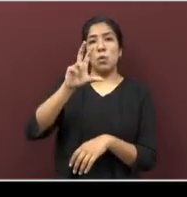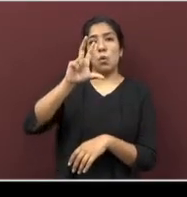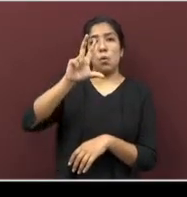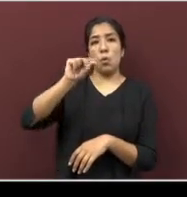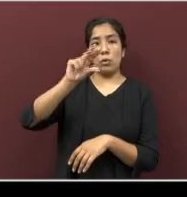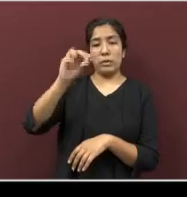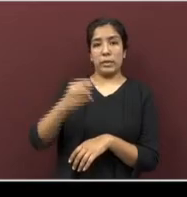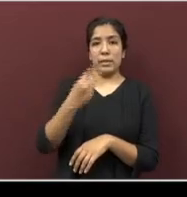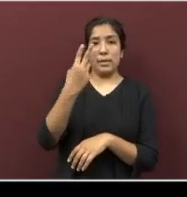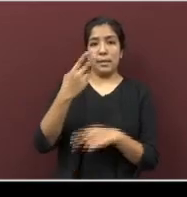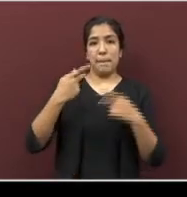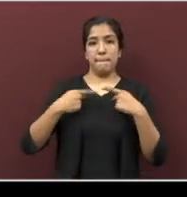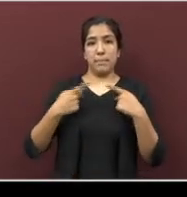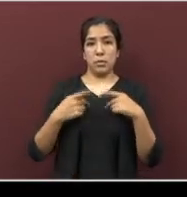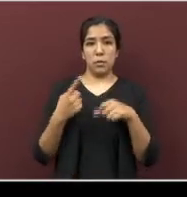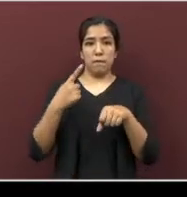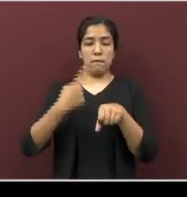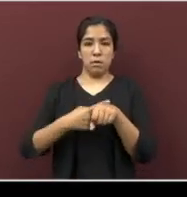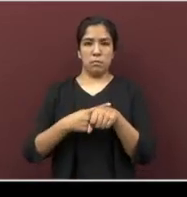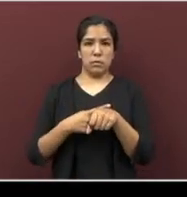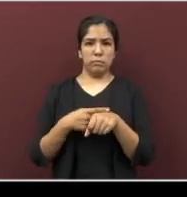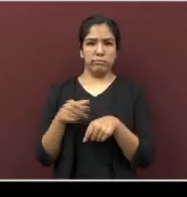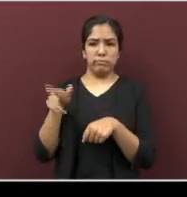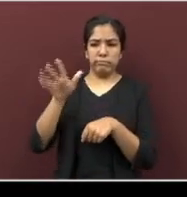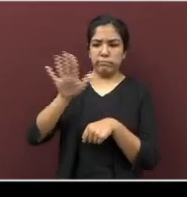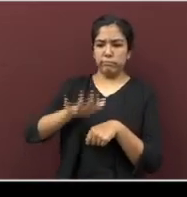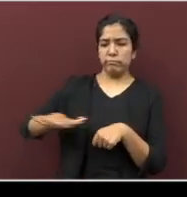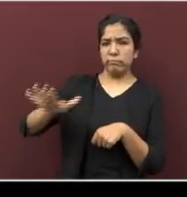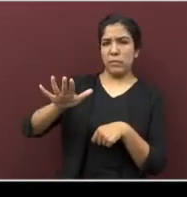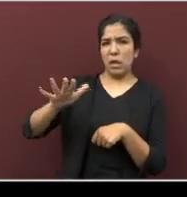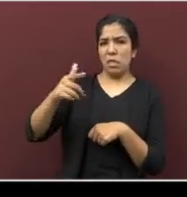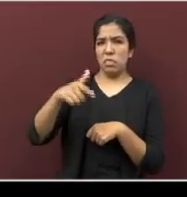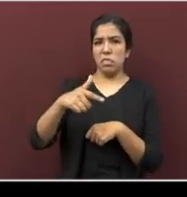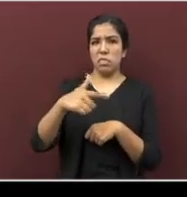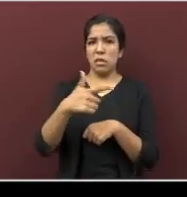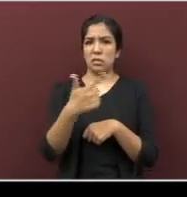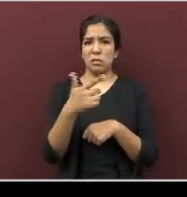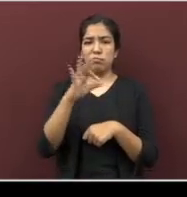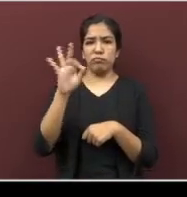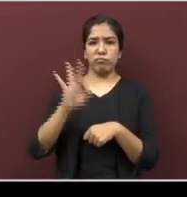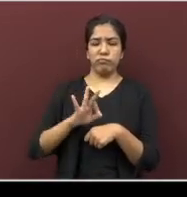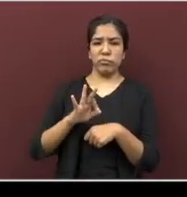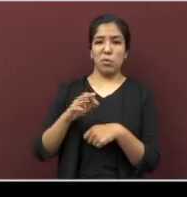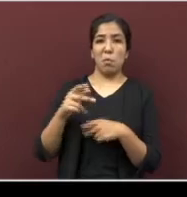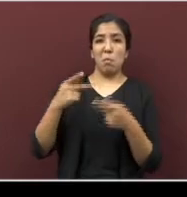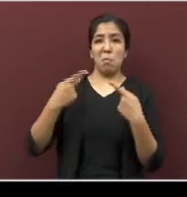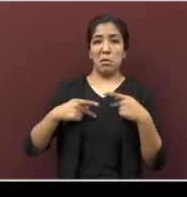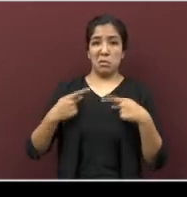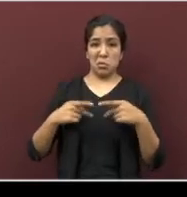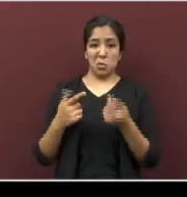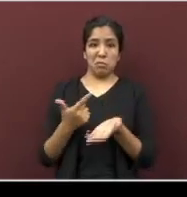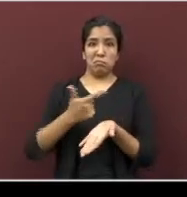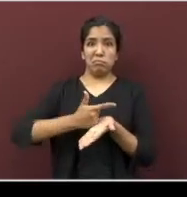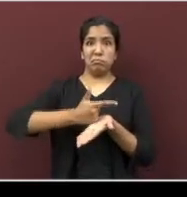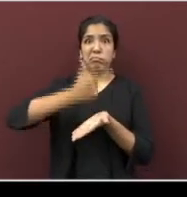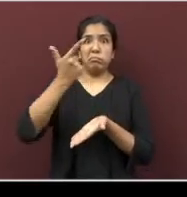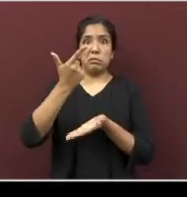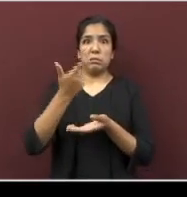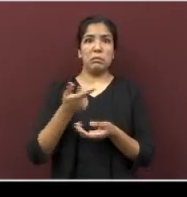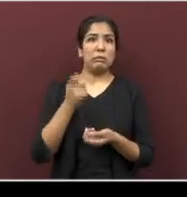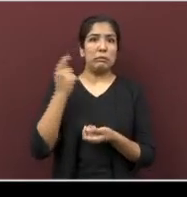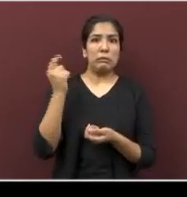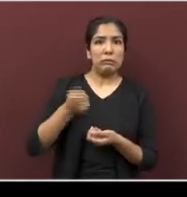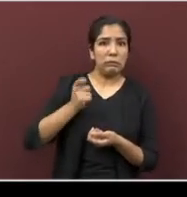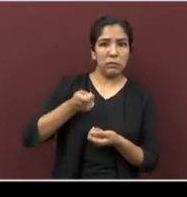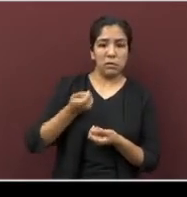1987 representan a los pacientes graves que requirieron hospitalización es importante que estén atentos